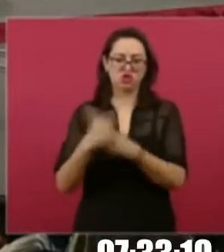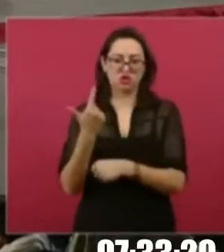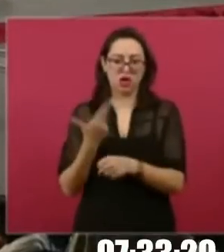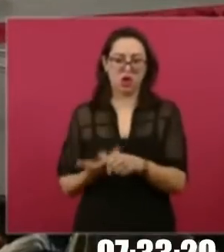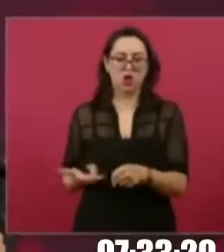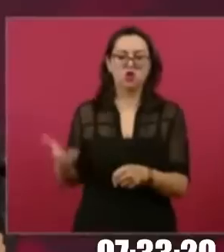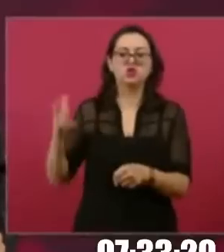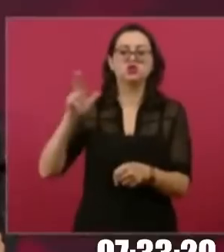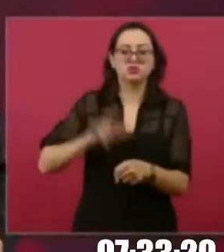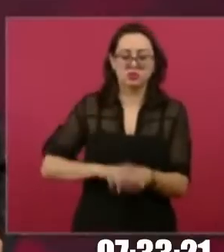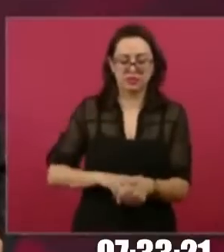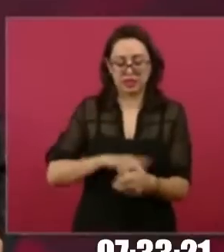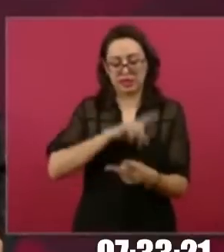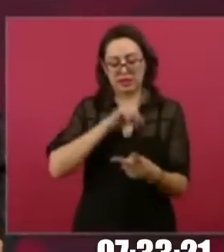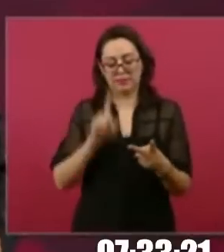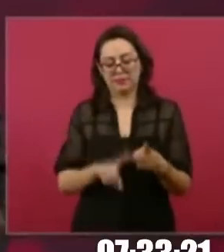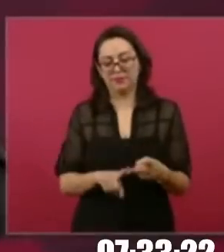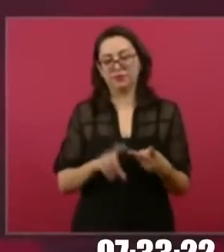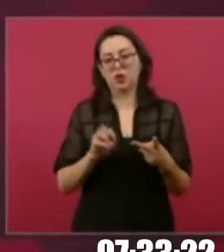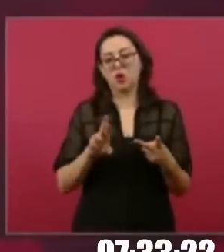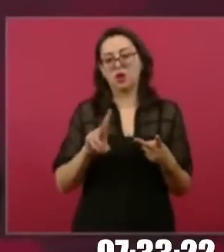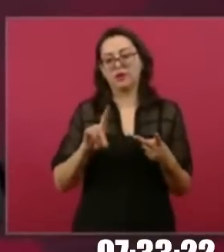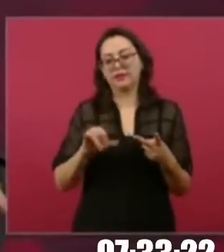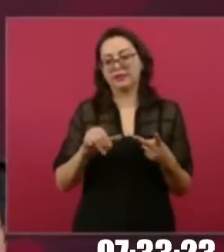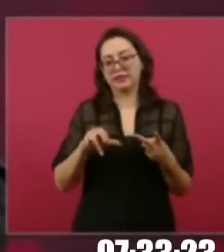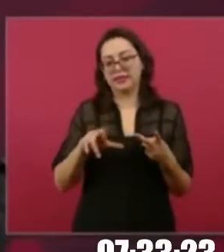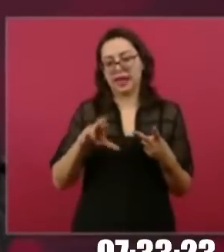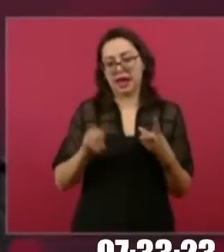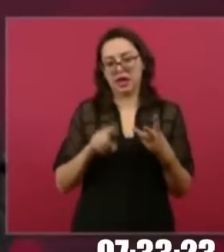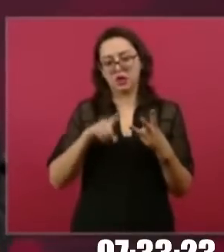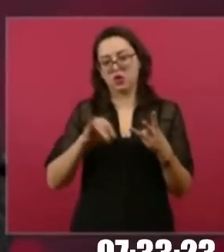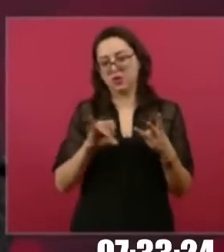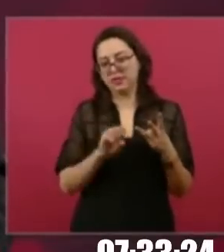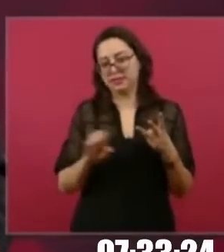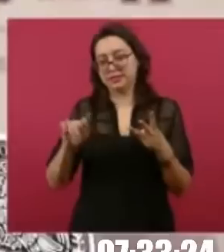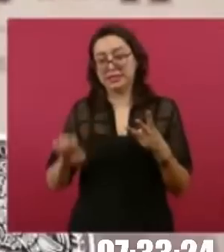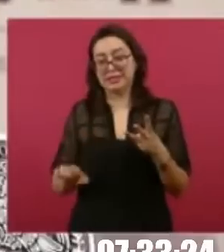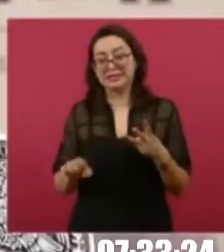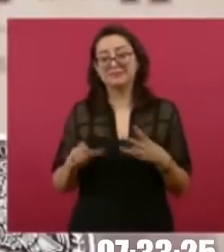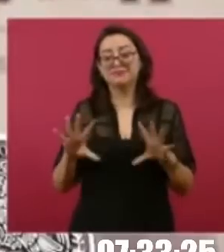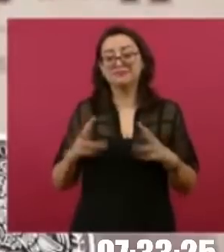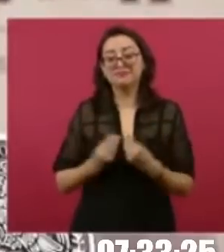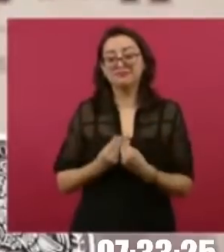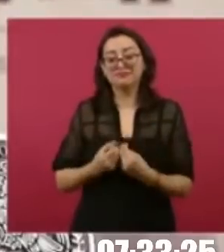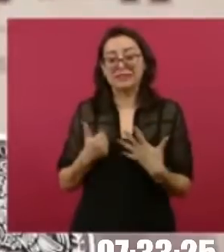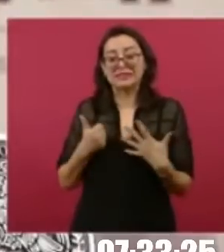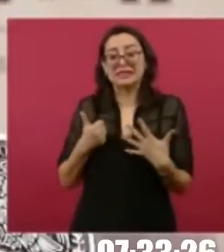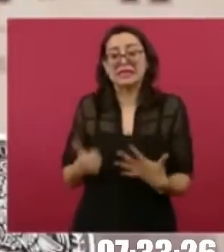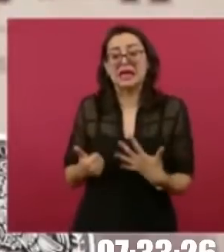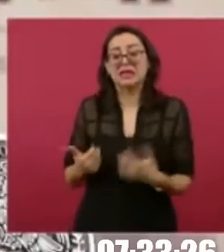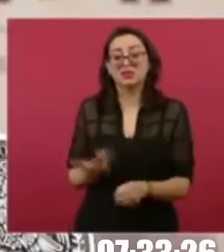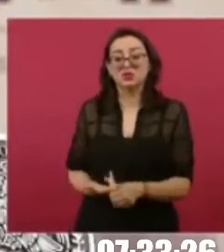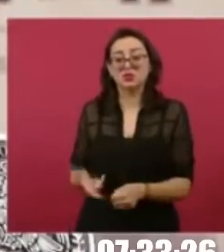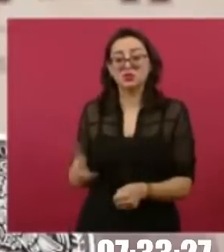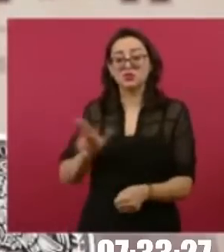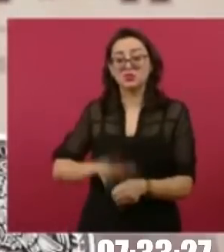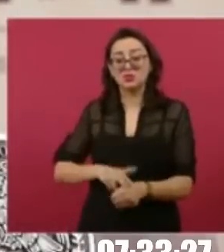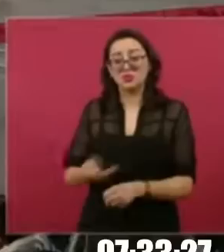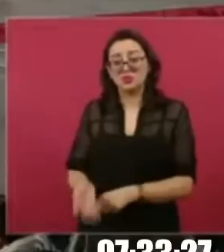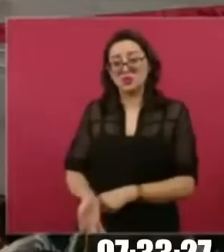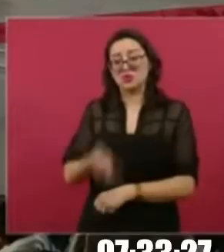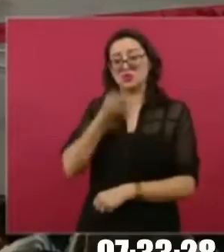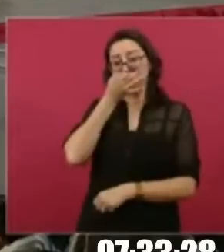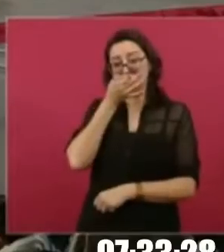el régimen ordinario y el ISSSTE tenían seis hospitales esto habla de que estaba